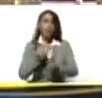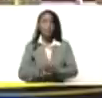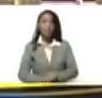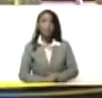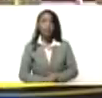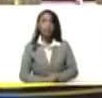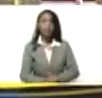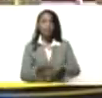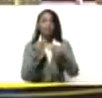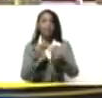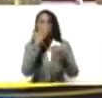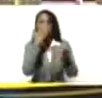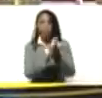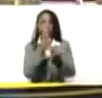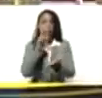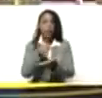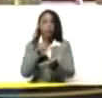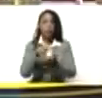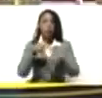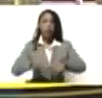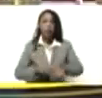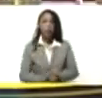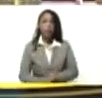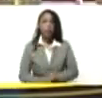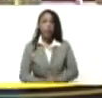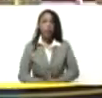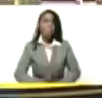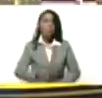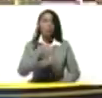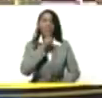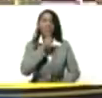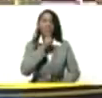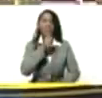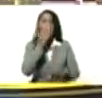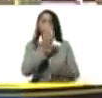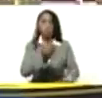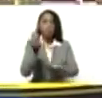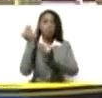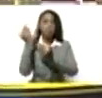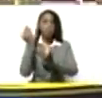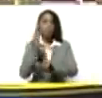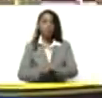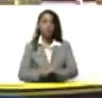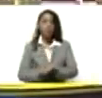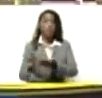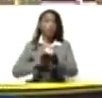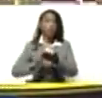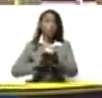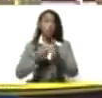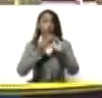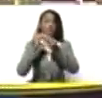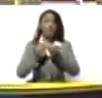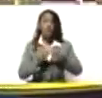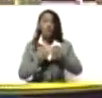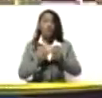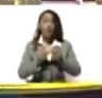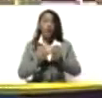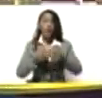para que estuvieran presentes lo más difícil lo hicieron recuperar las refinerías del